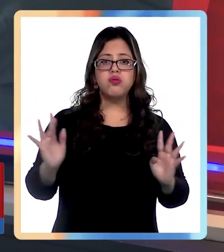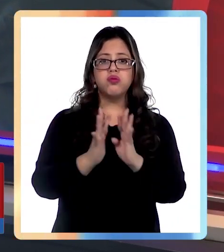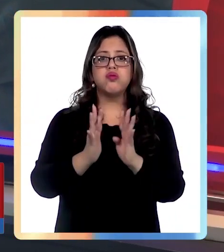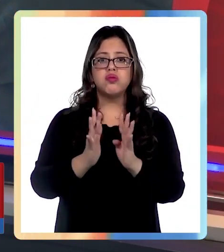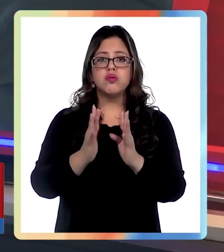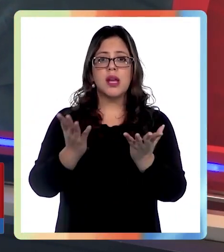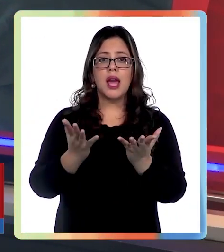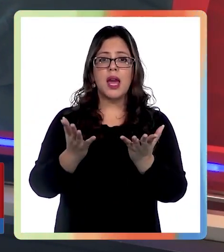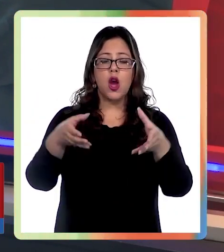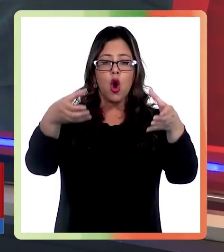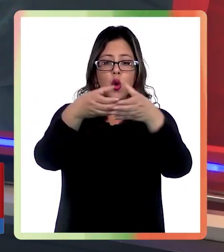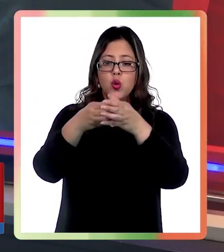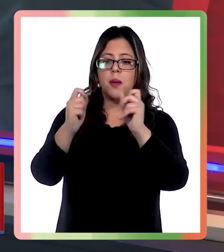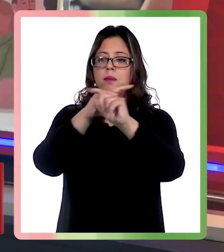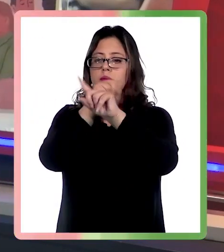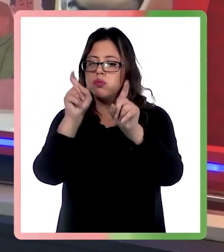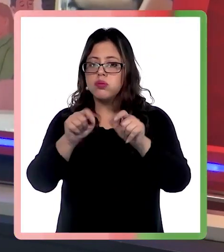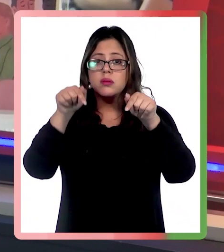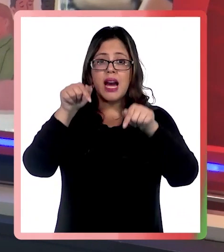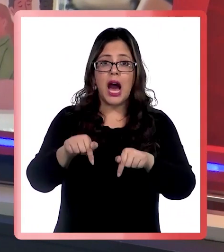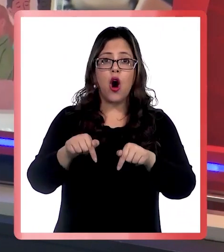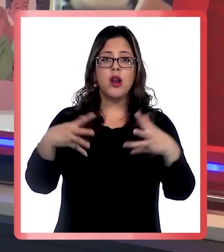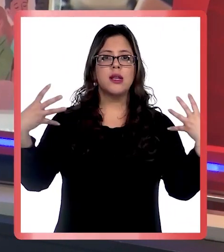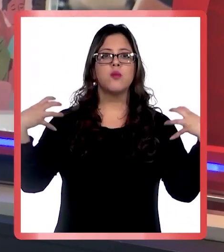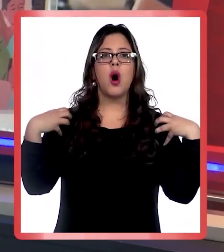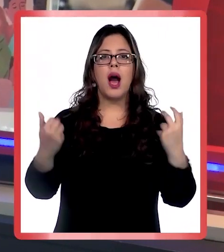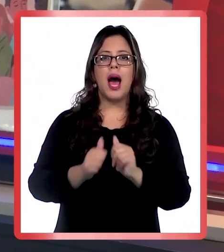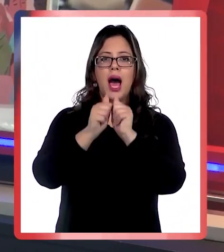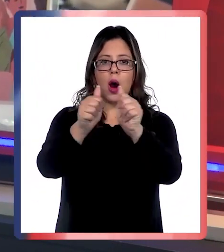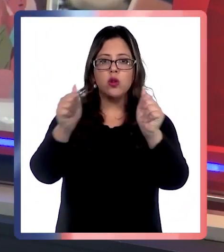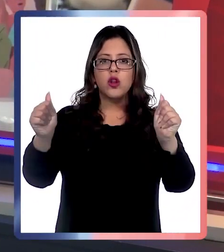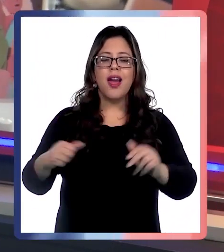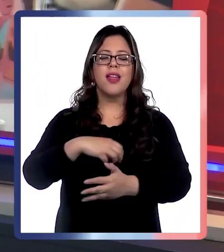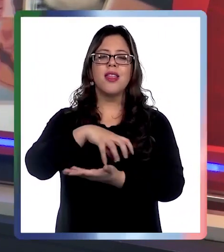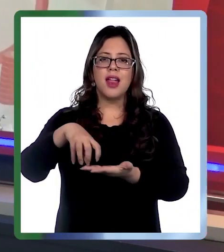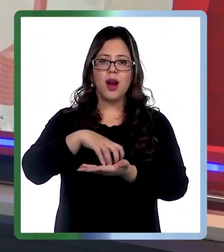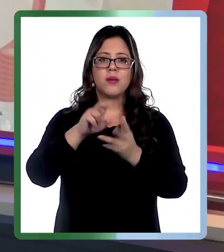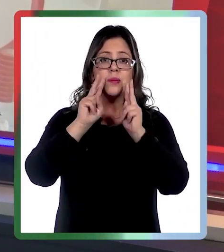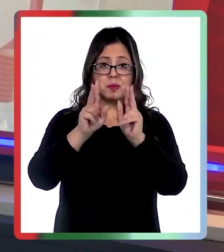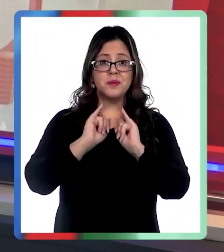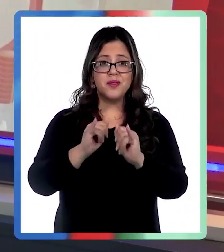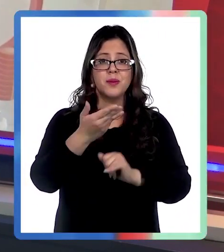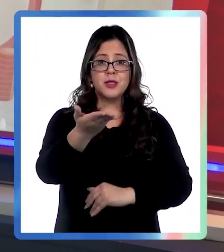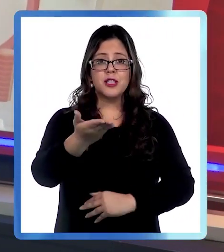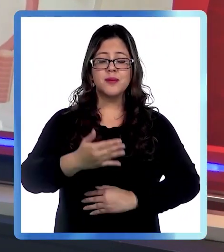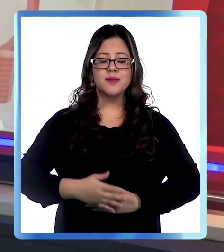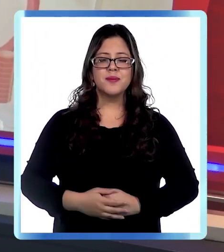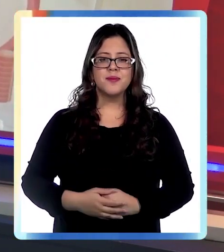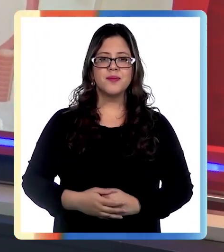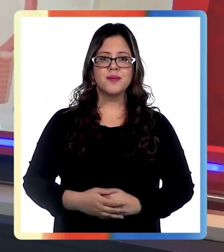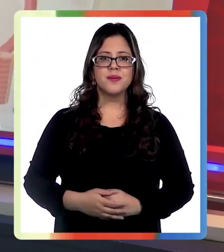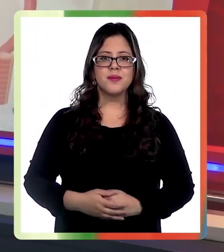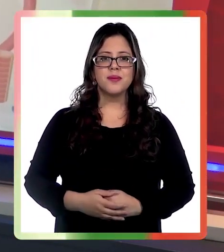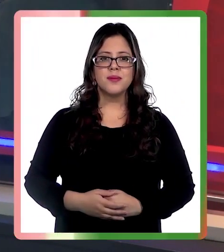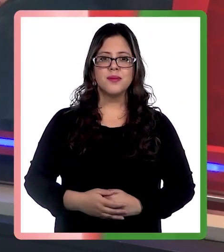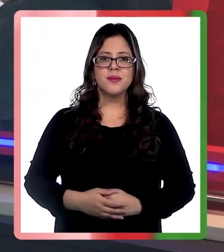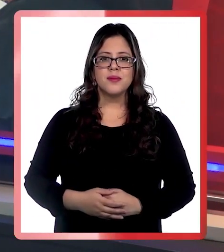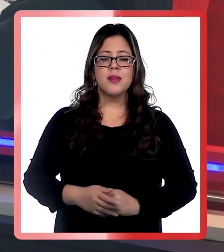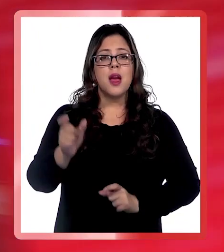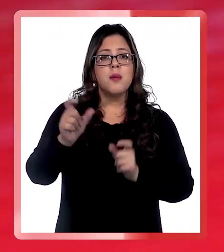distintos colegios se reunieron en un consejo consultivo ahora las tareas quedaron en manos de las autoridades de la comuna nos